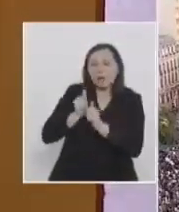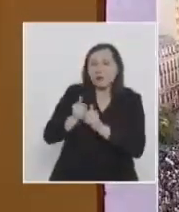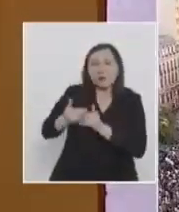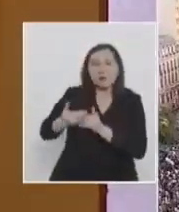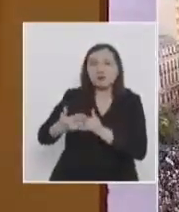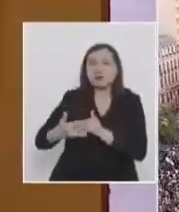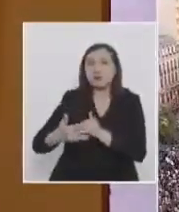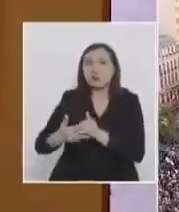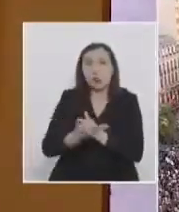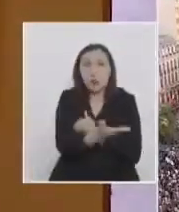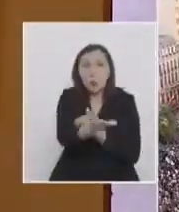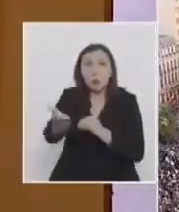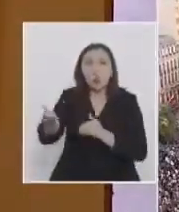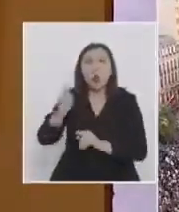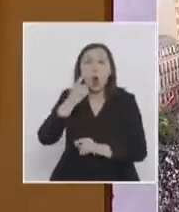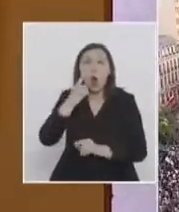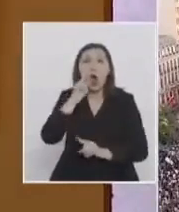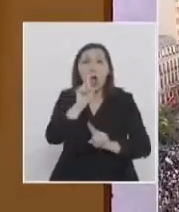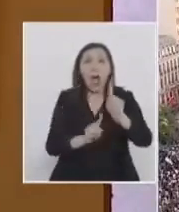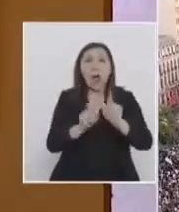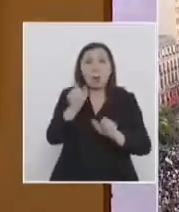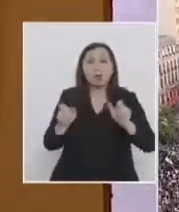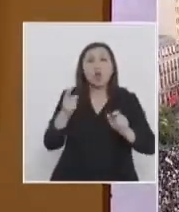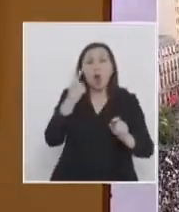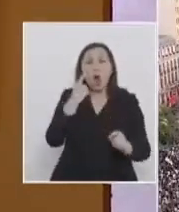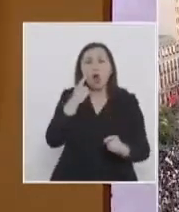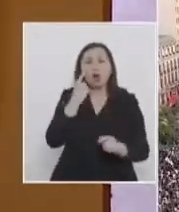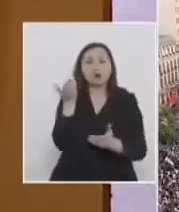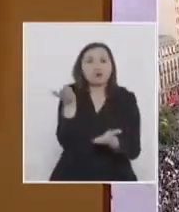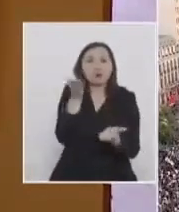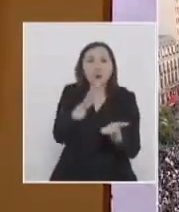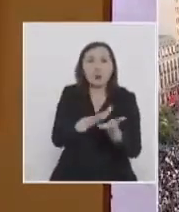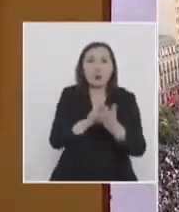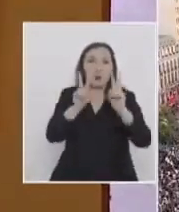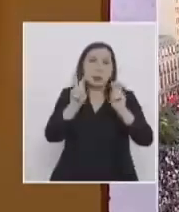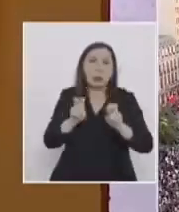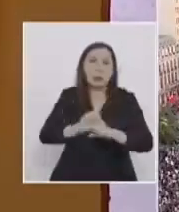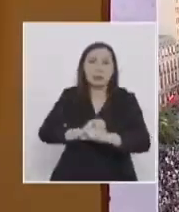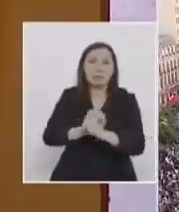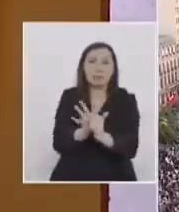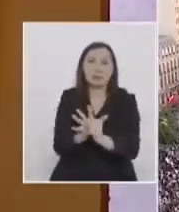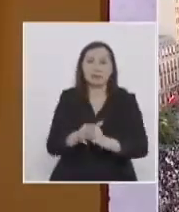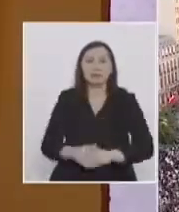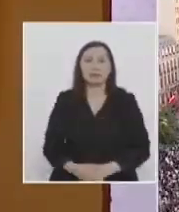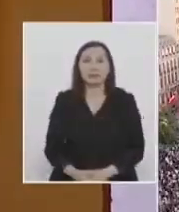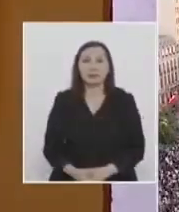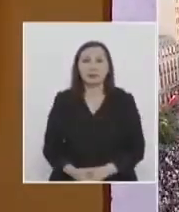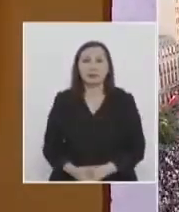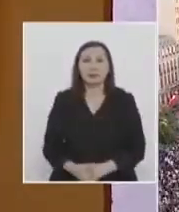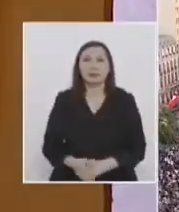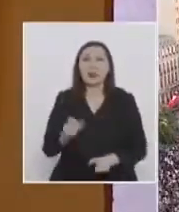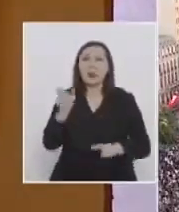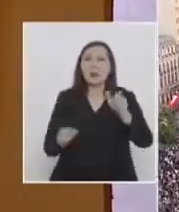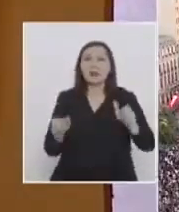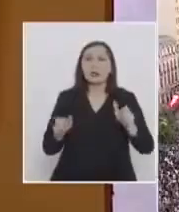Seguramente todos ustedes conocen a alguien que ha partido producto de la pandemia.